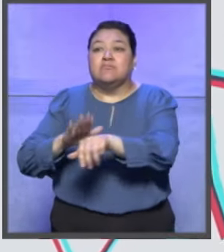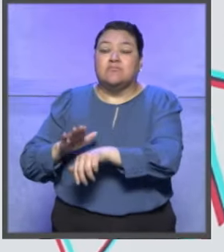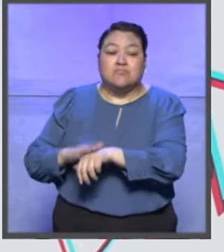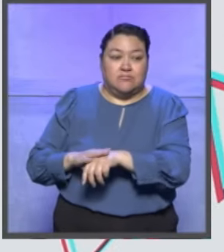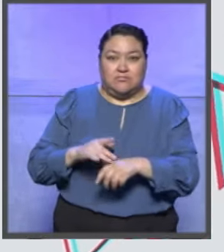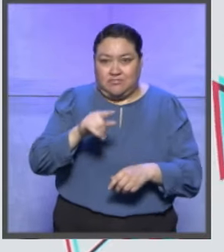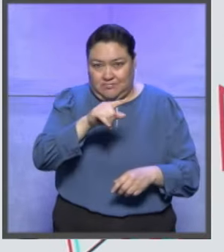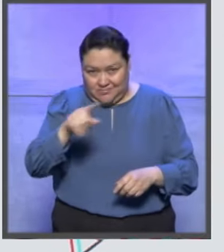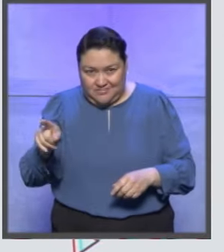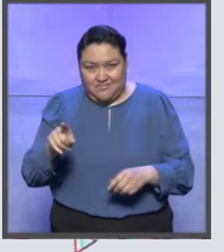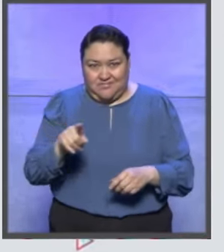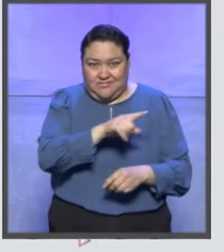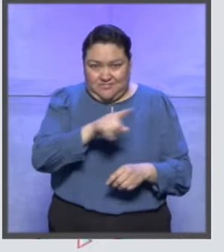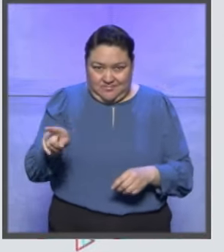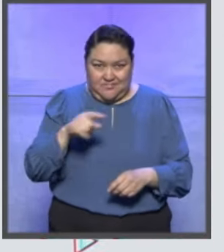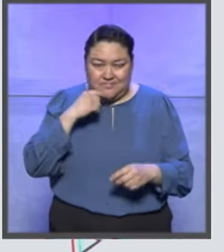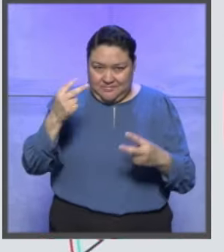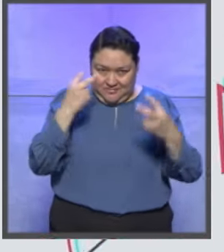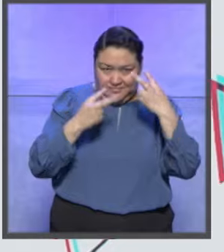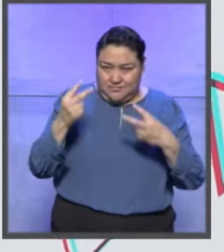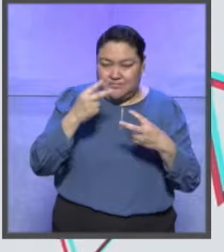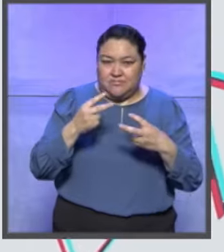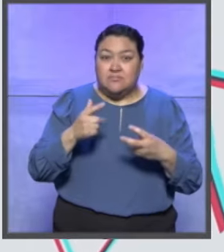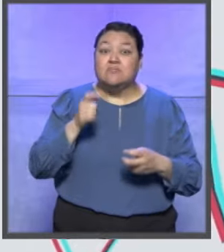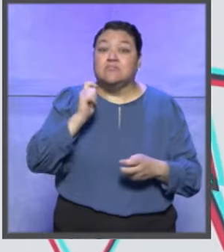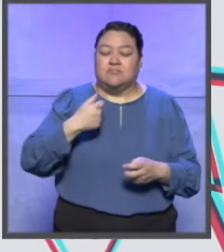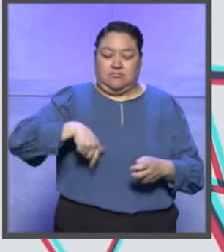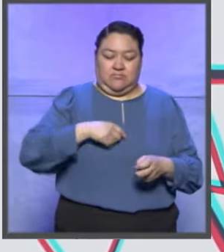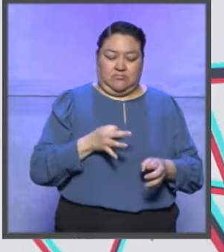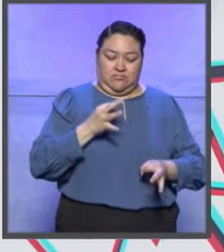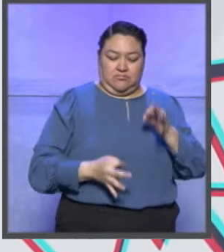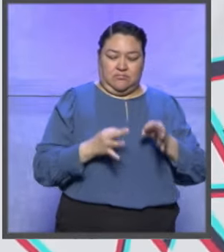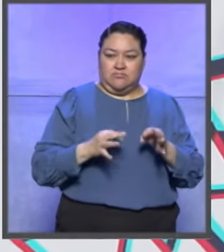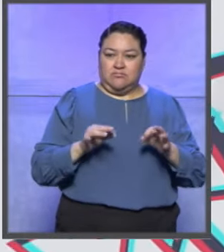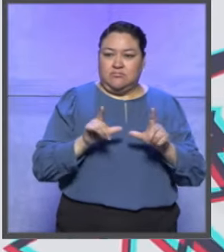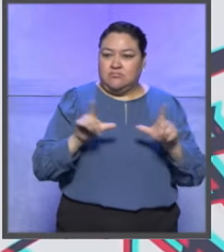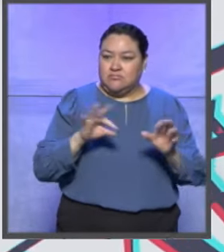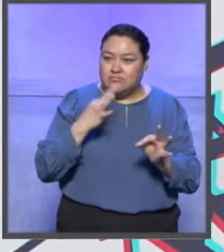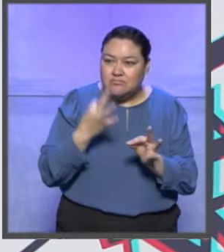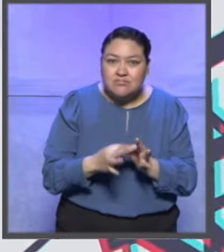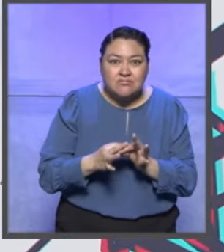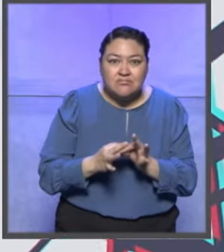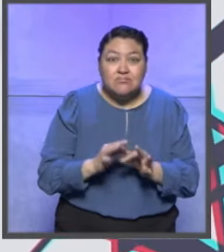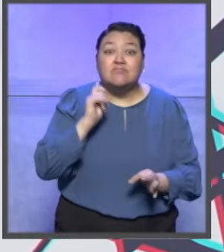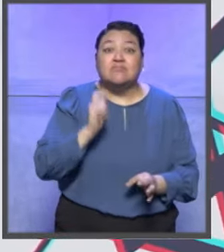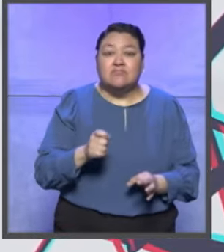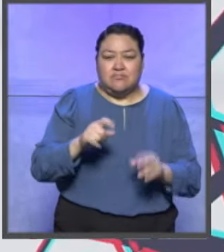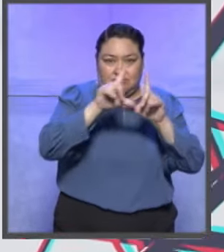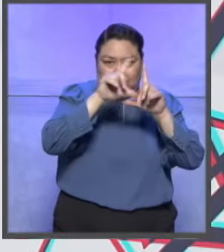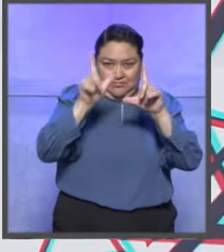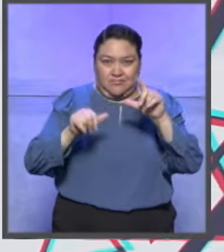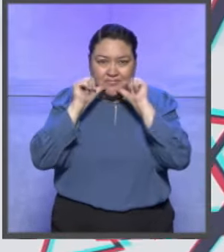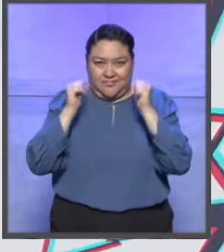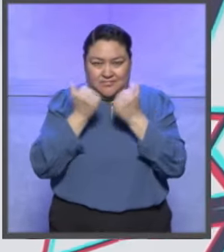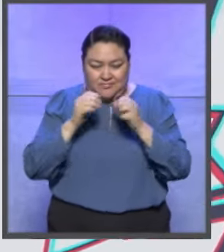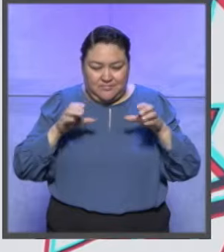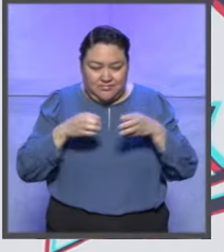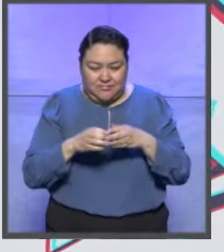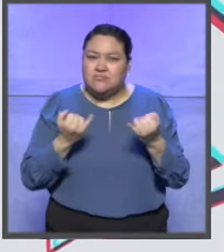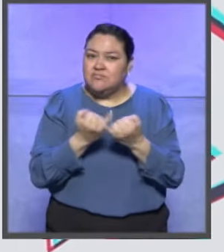viendo que estamos listos. En la Asociación de Tribunales Electorales de la República Mexicana estamos listos para resolver todas